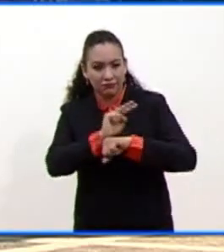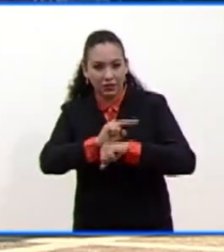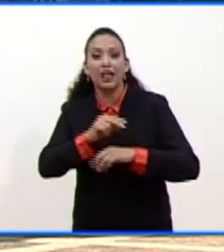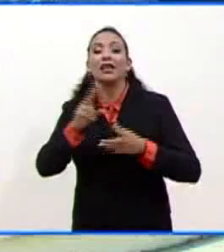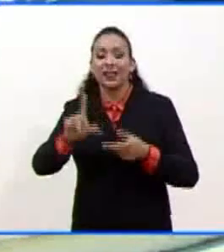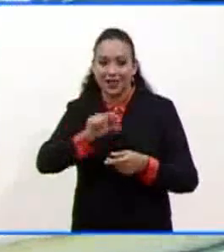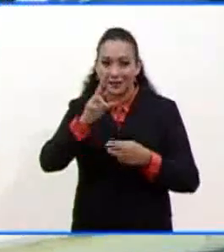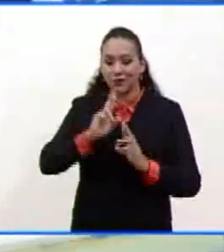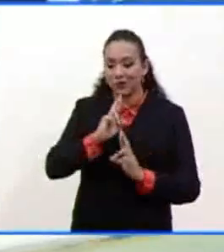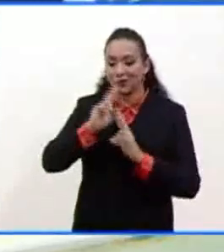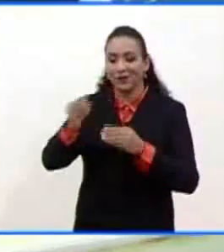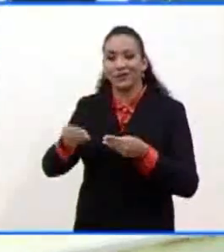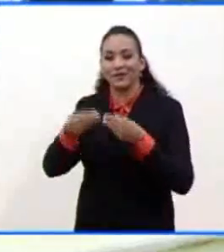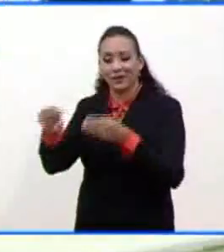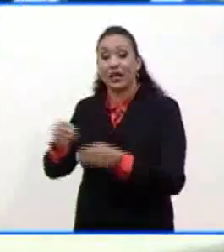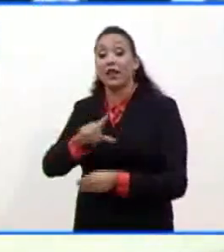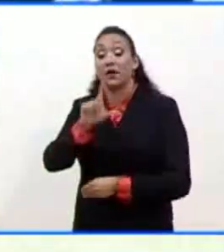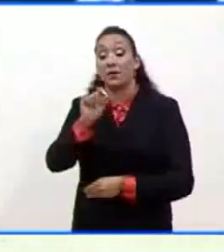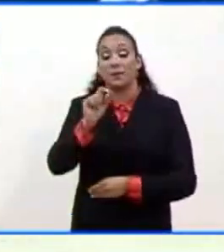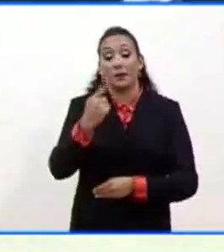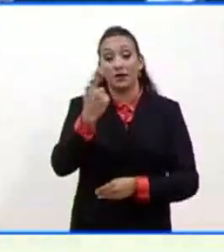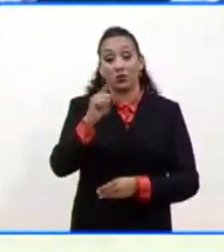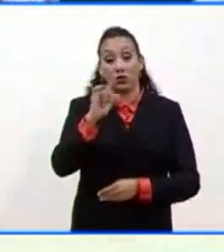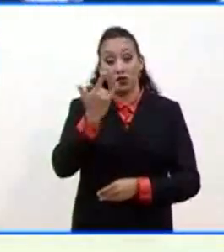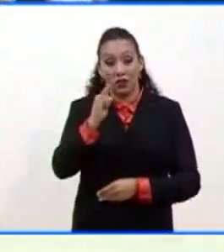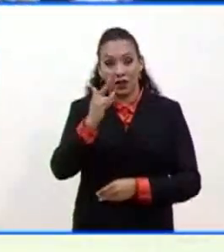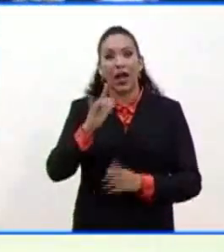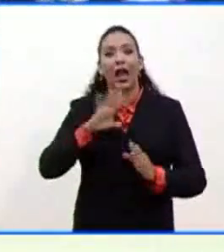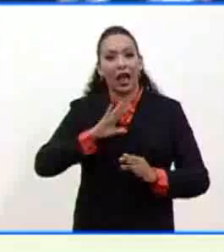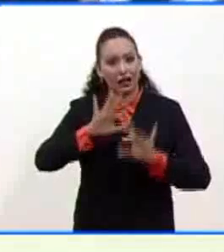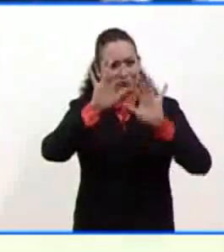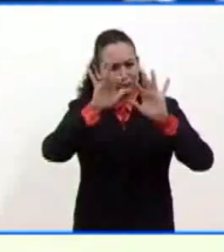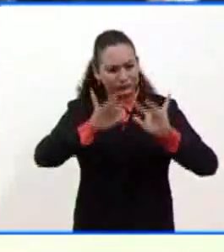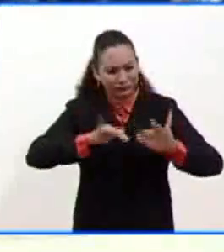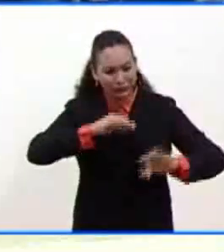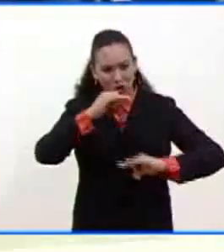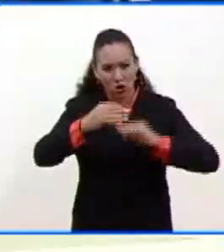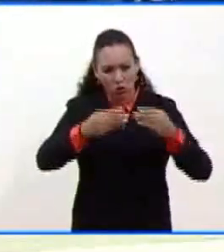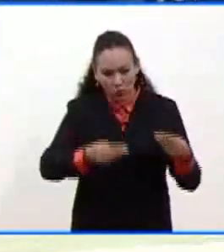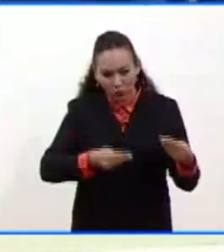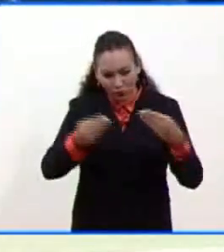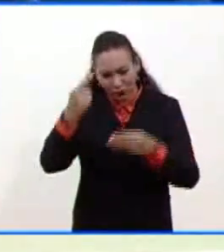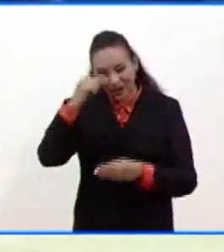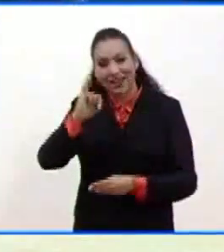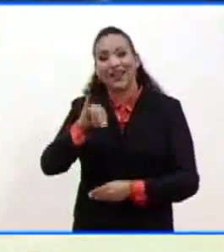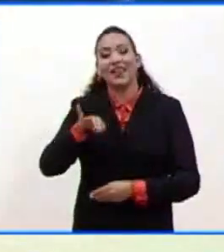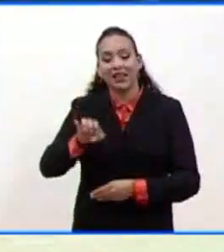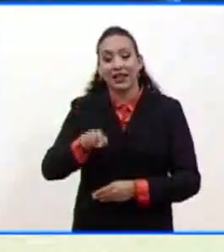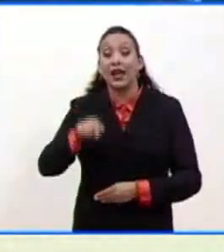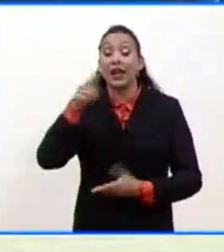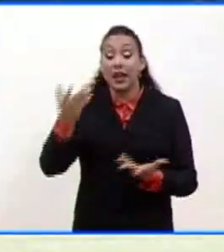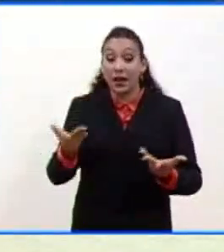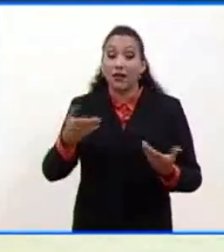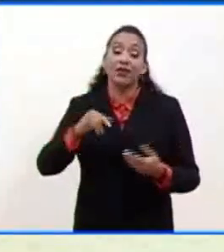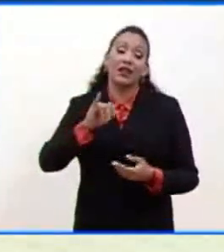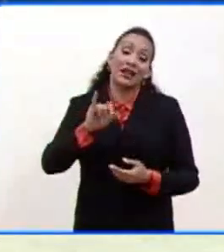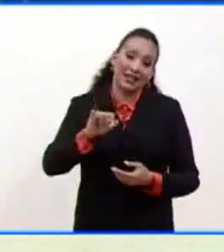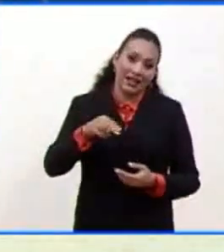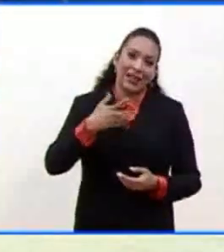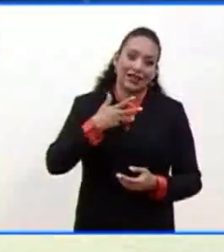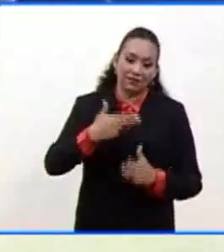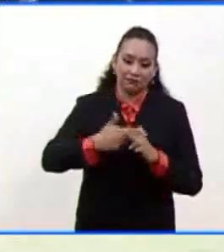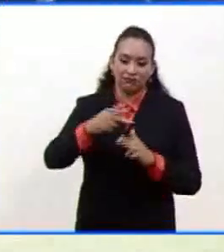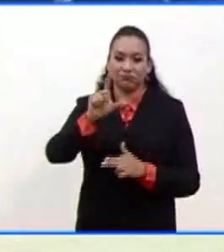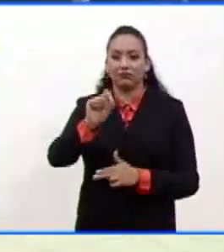dictámenes correspondientes. El 21 de julio se presentan los dictámenes ante el Consejo General del INE, instancia que tendrá hasta el 28 de